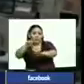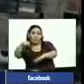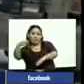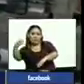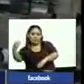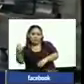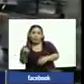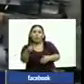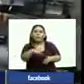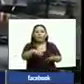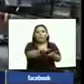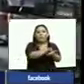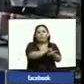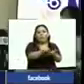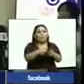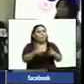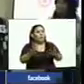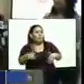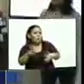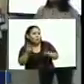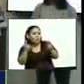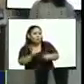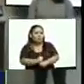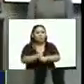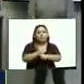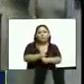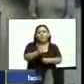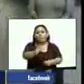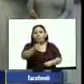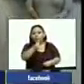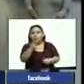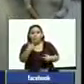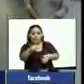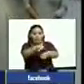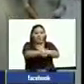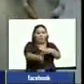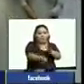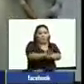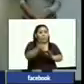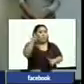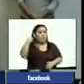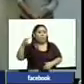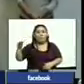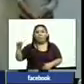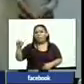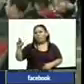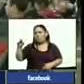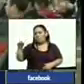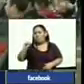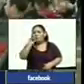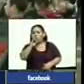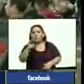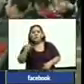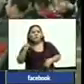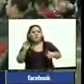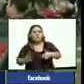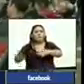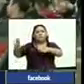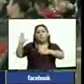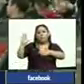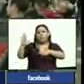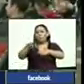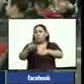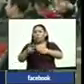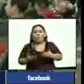Nueva York Aunque no hay garantías en materia de información el asambleísta del estado Marcos Crespo sí asegura que hay compromiso de no